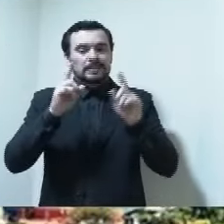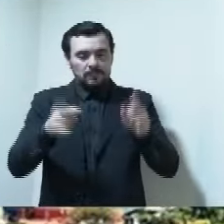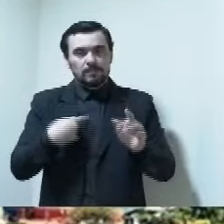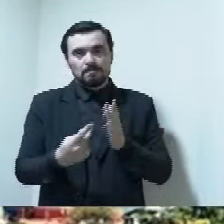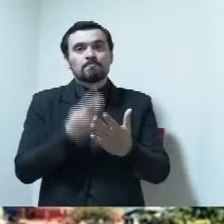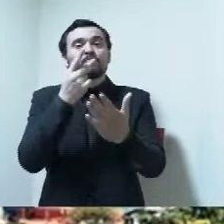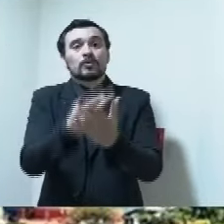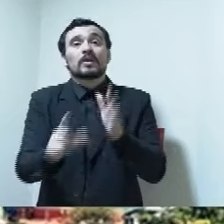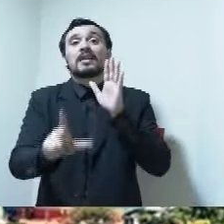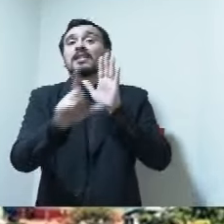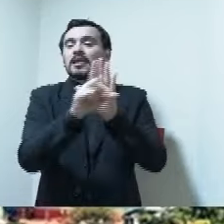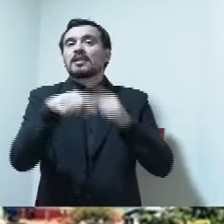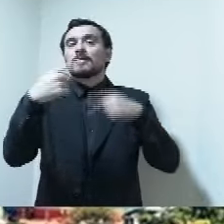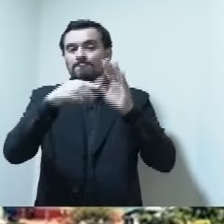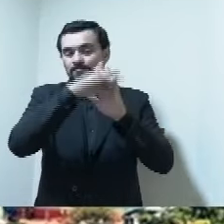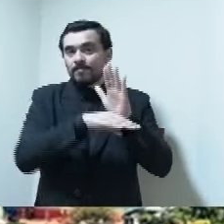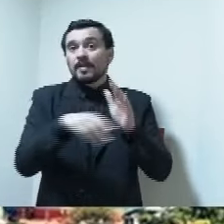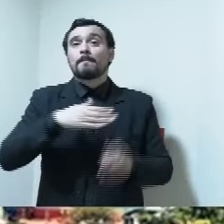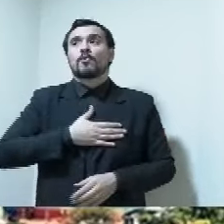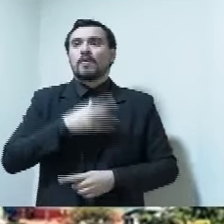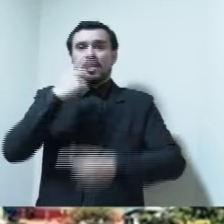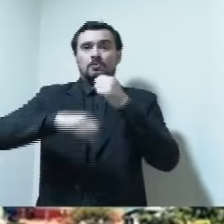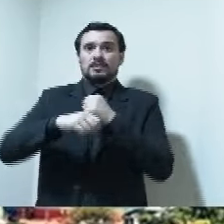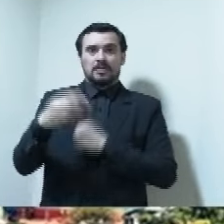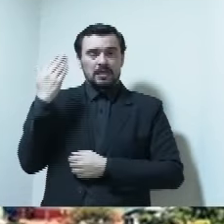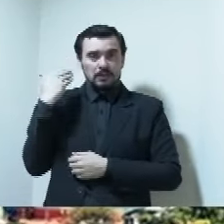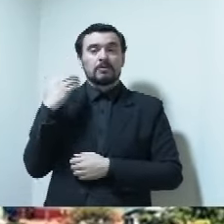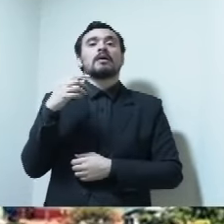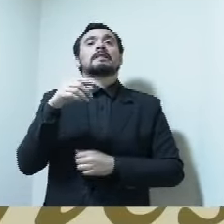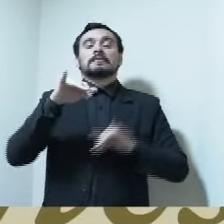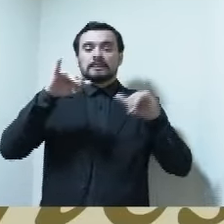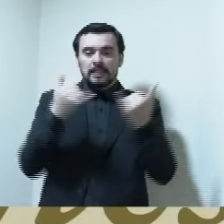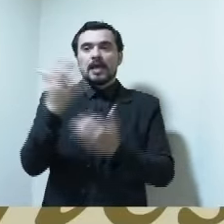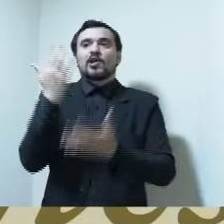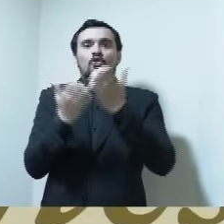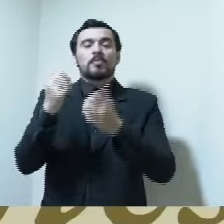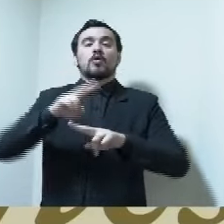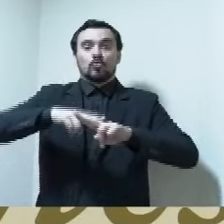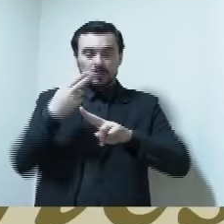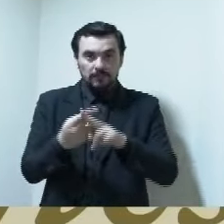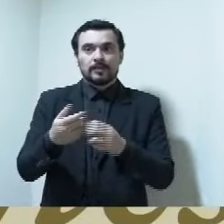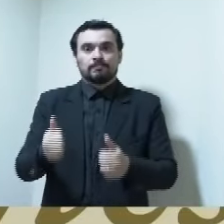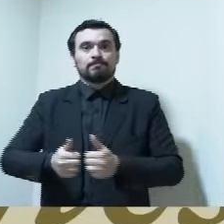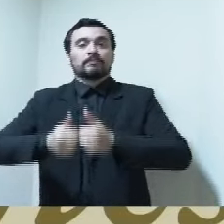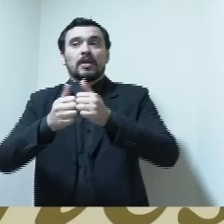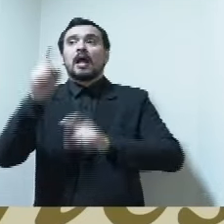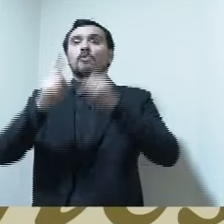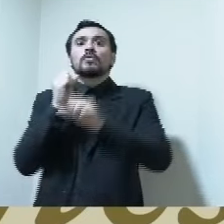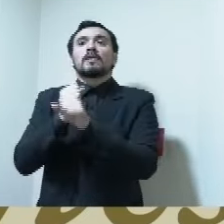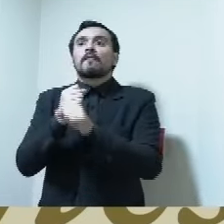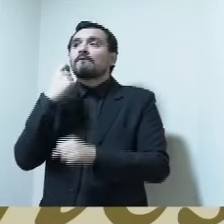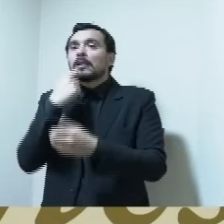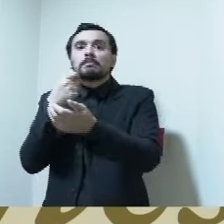de medidas extraordinarias que fue aprobada a finales del año pasado y permitió reactivar la economía y los empleos parados por falta de